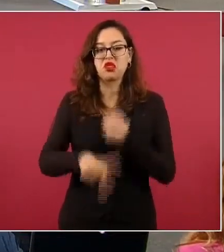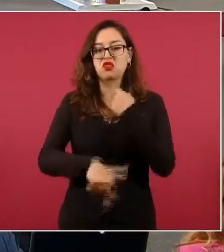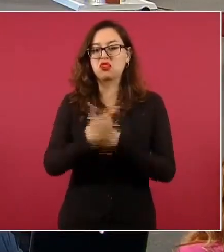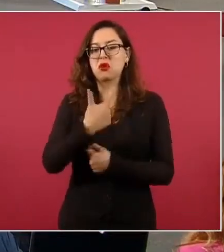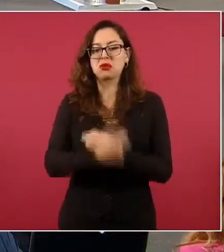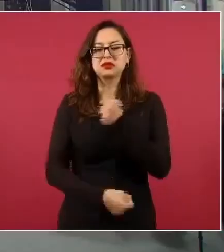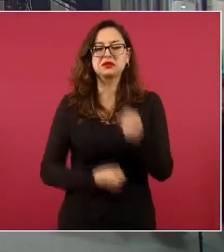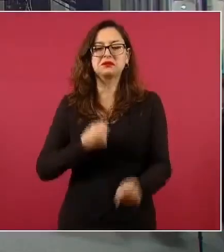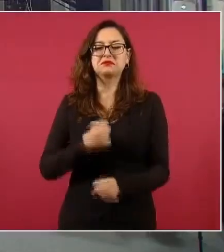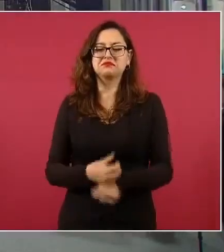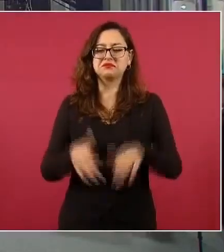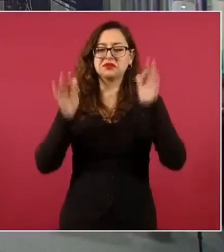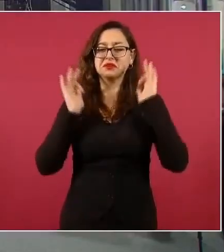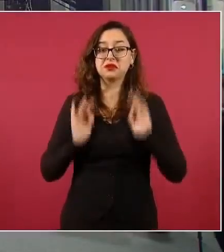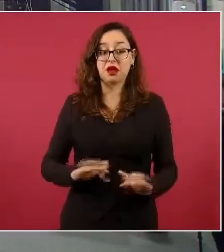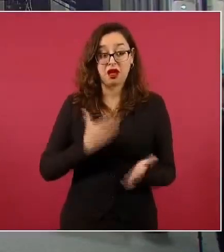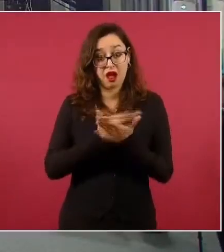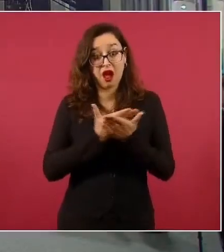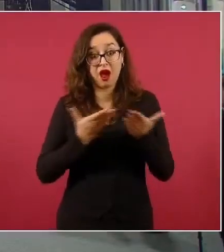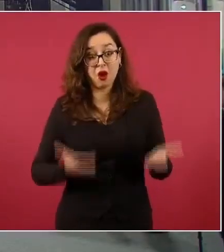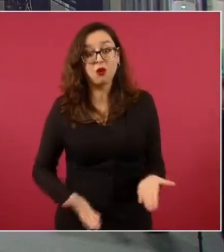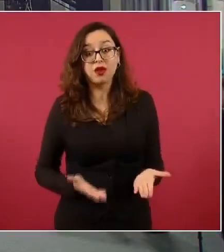hay inconformidad por eso.